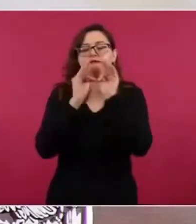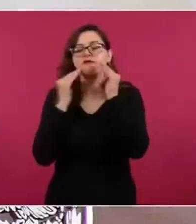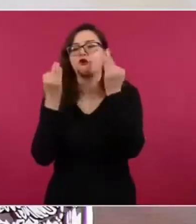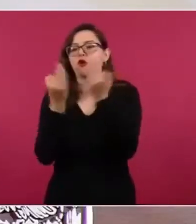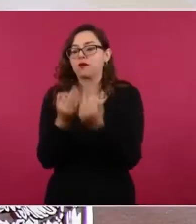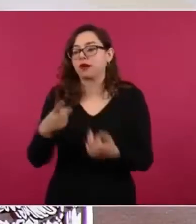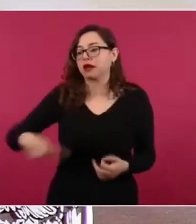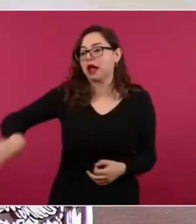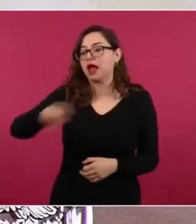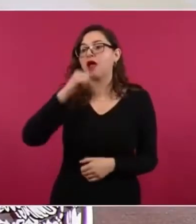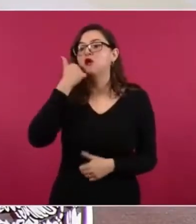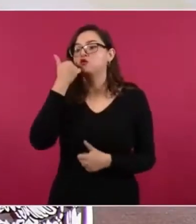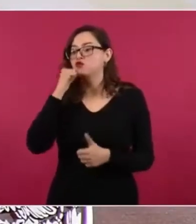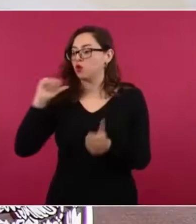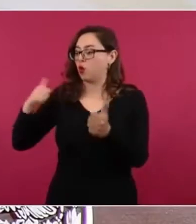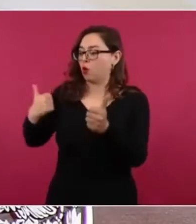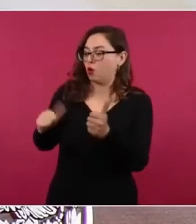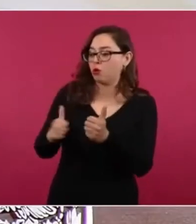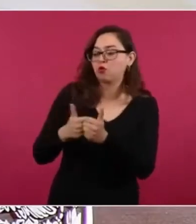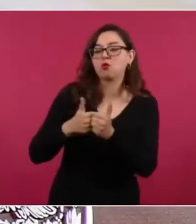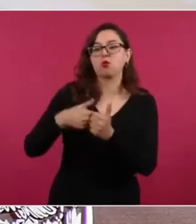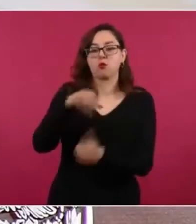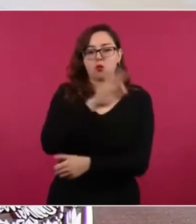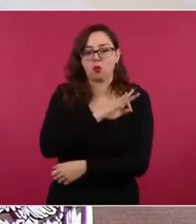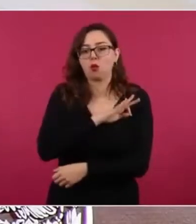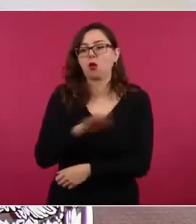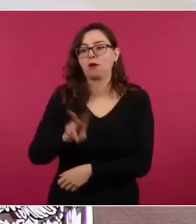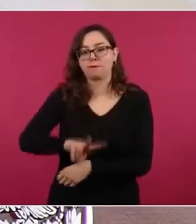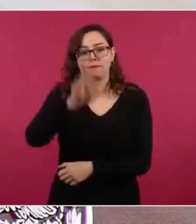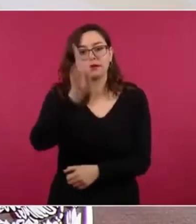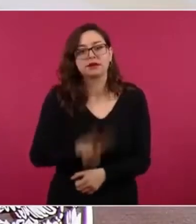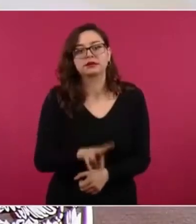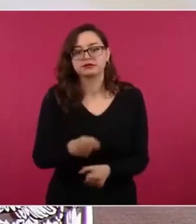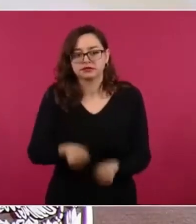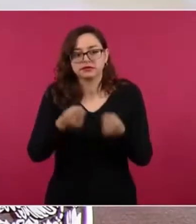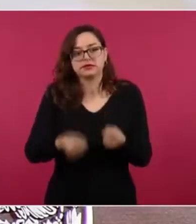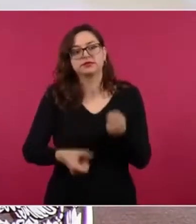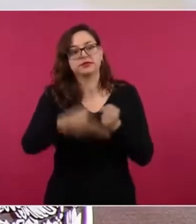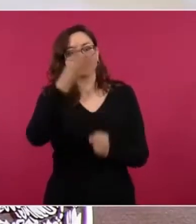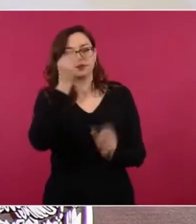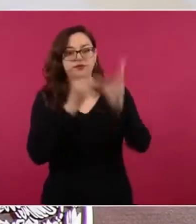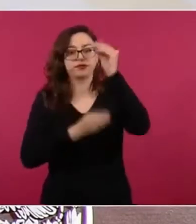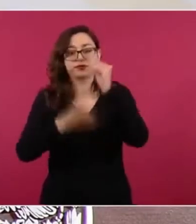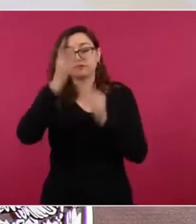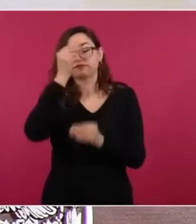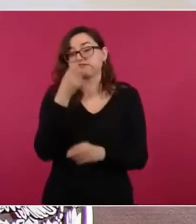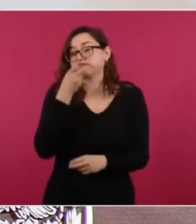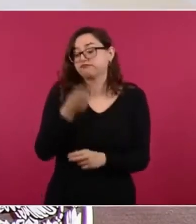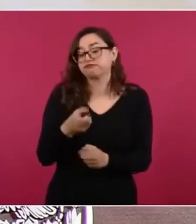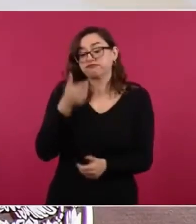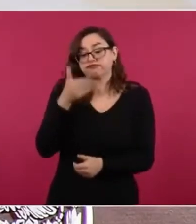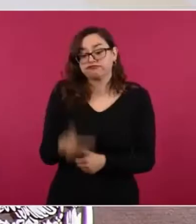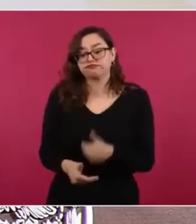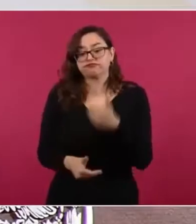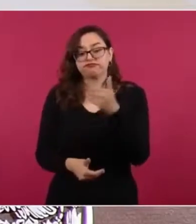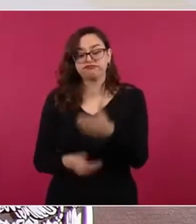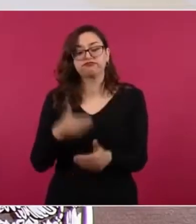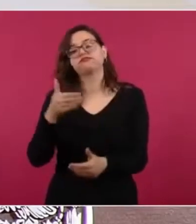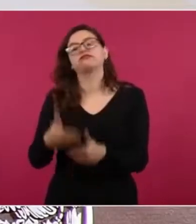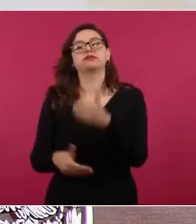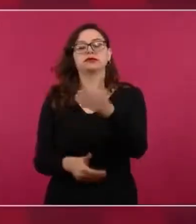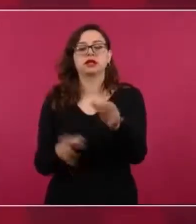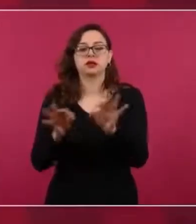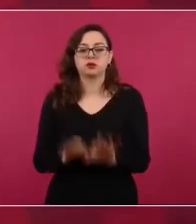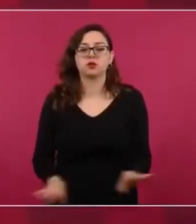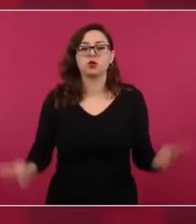alumnos puedan ser realmente tener conocimientos sólidos. Creo que ese es un proceso que debemos marcar muy importante.